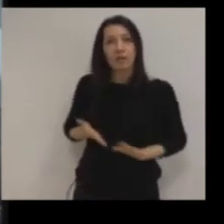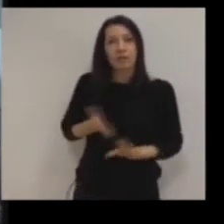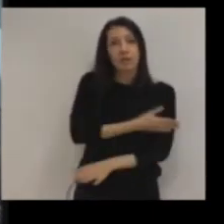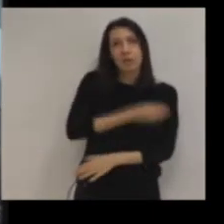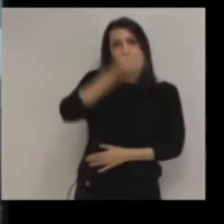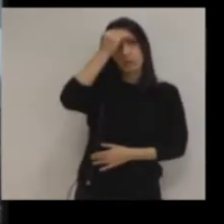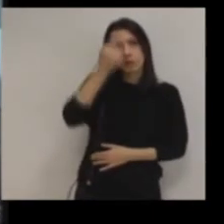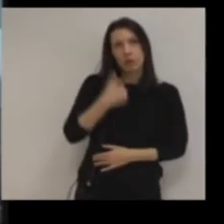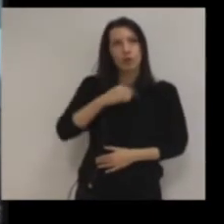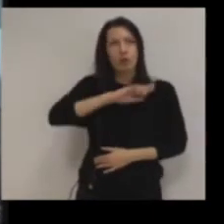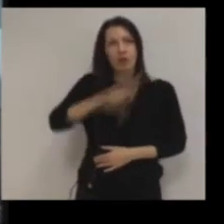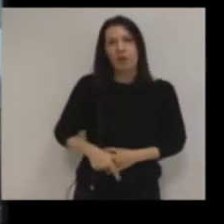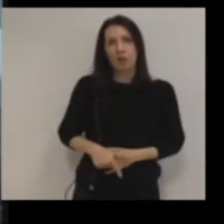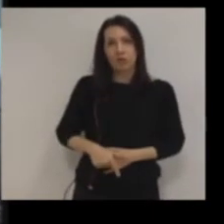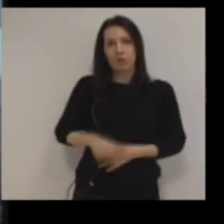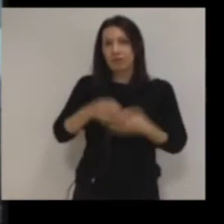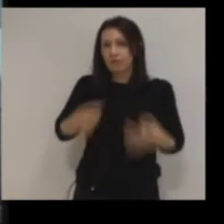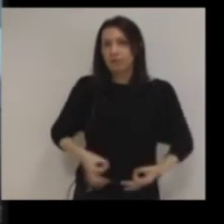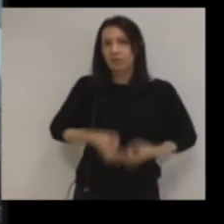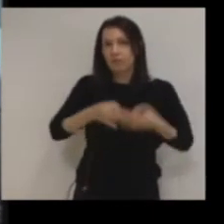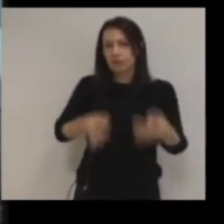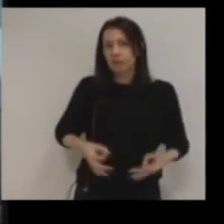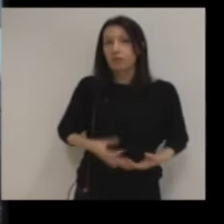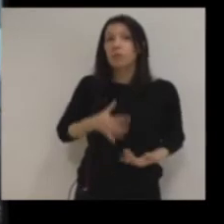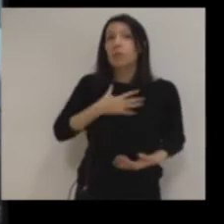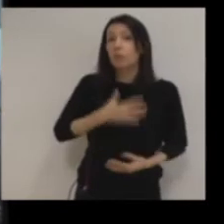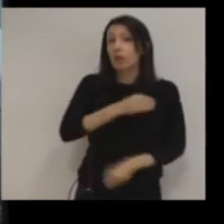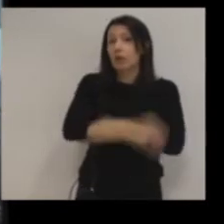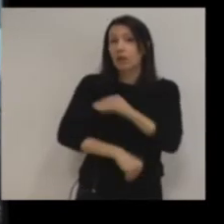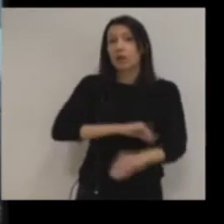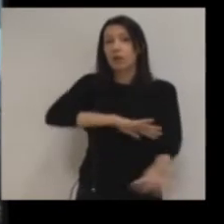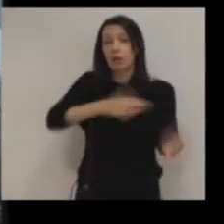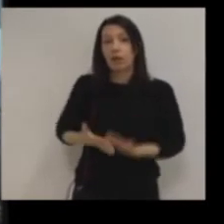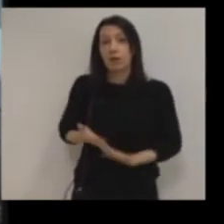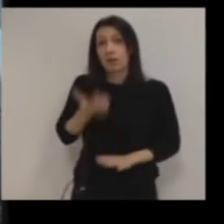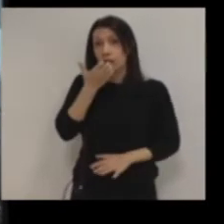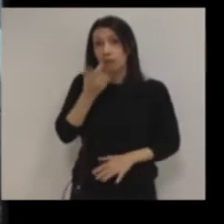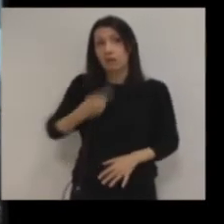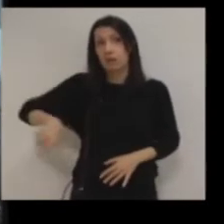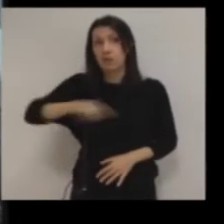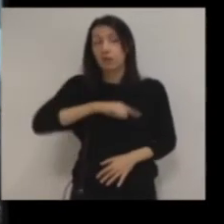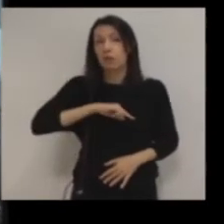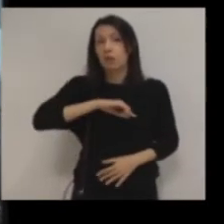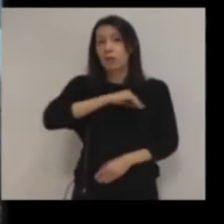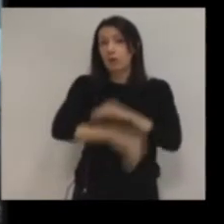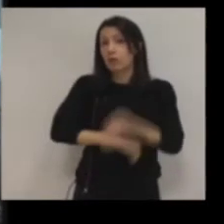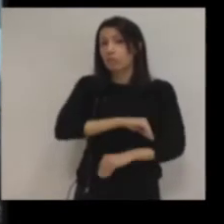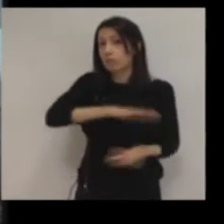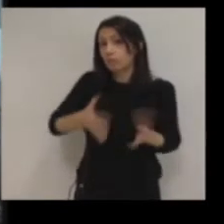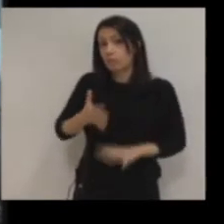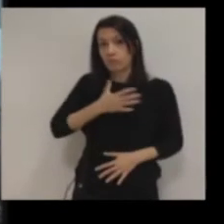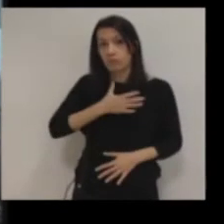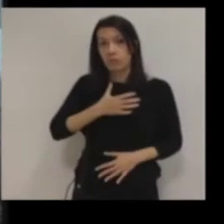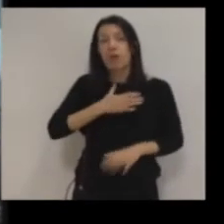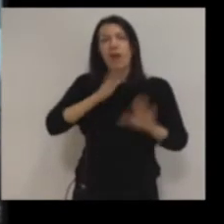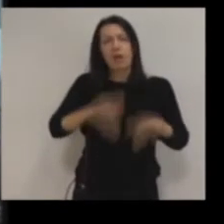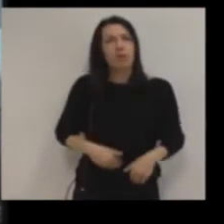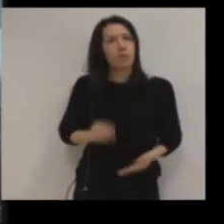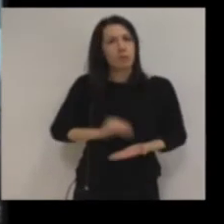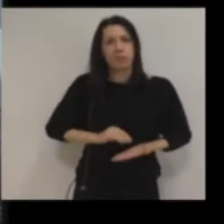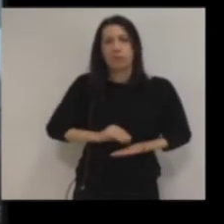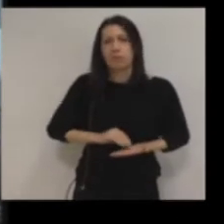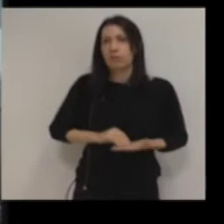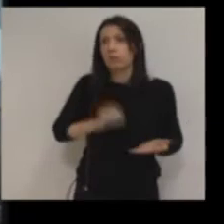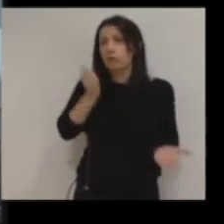de veracidad lo que dice la administración que hace, puede ejecutar cuando los demás no podemos ejecutar, y entonces se pueden producir muchas veces